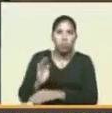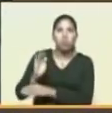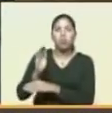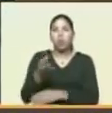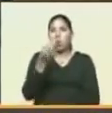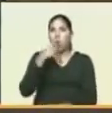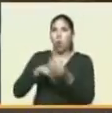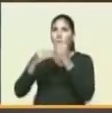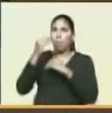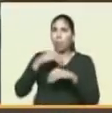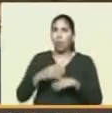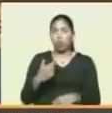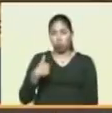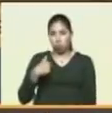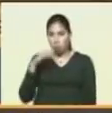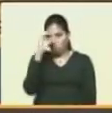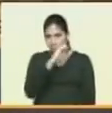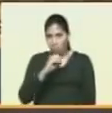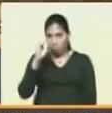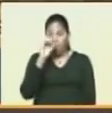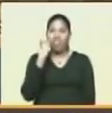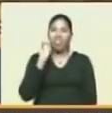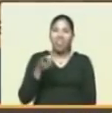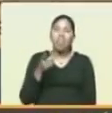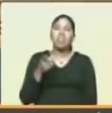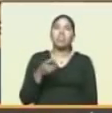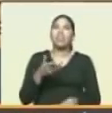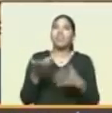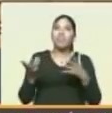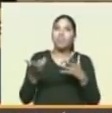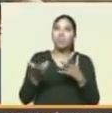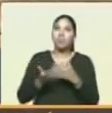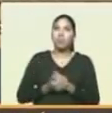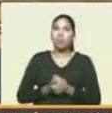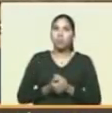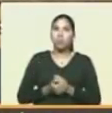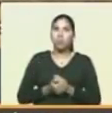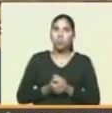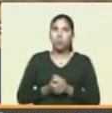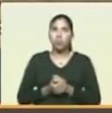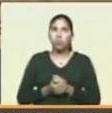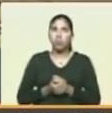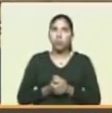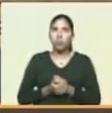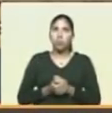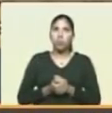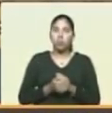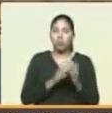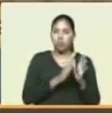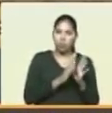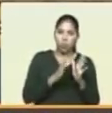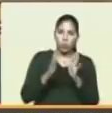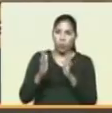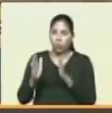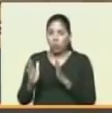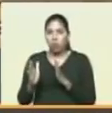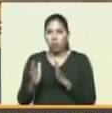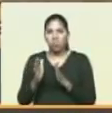ver deberíamos suprimirlo definitivamente y transitar hacia el concepto de